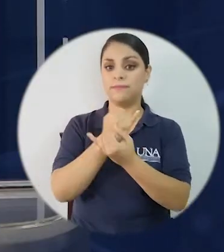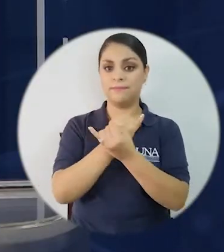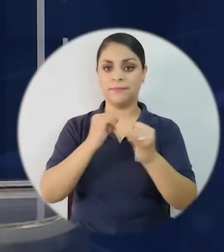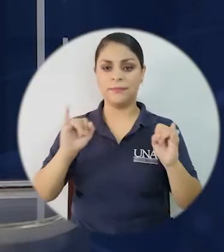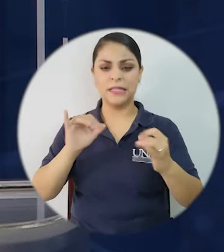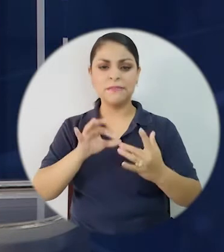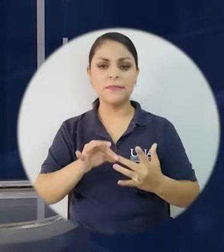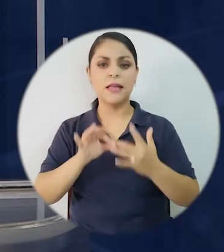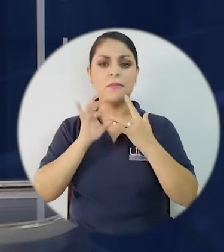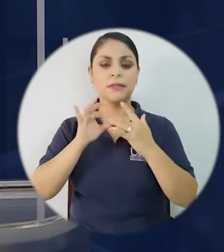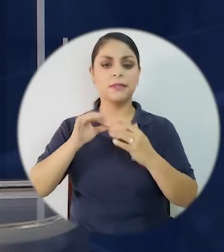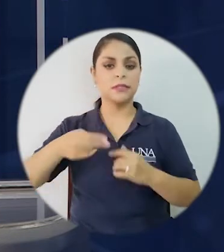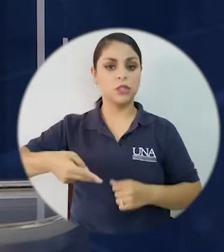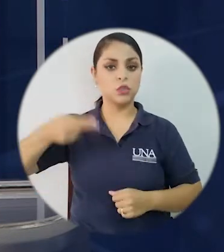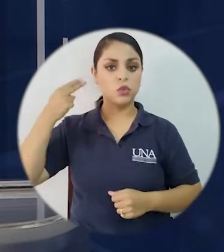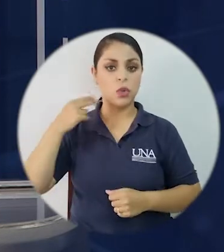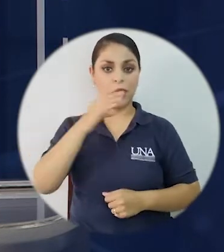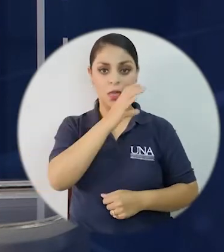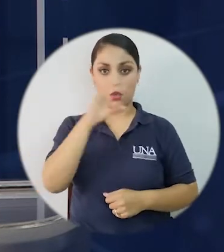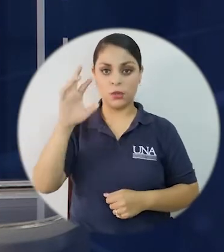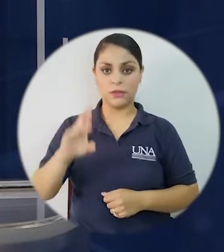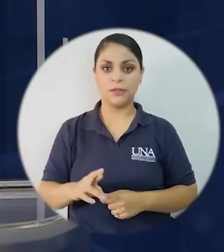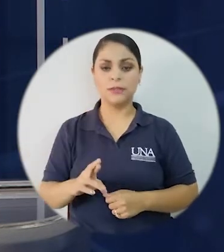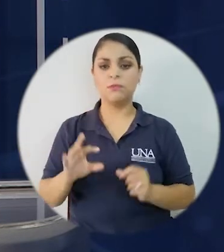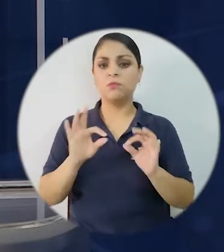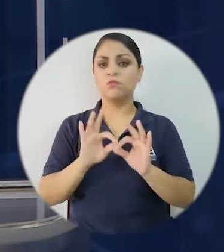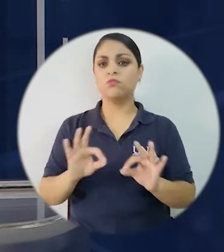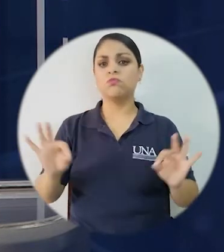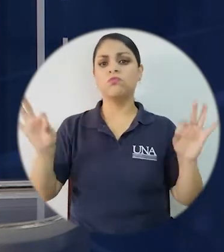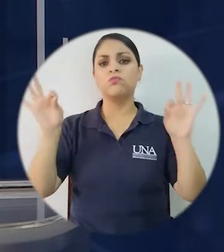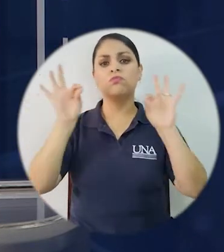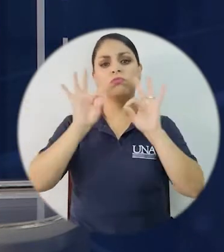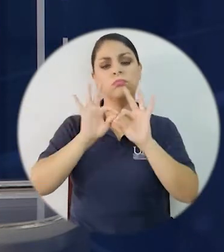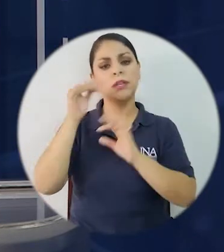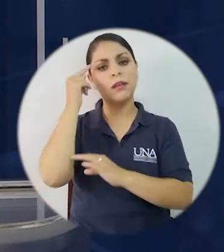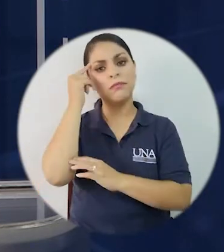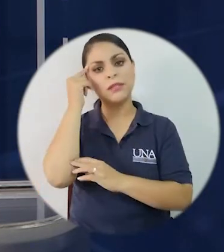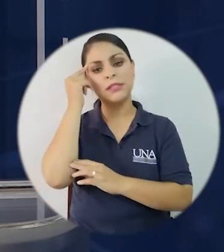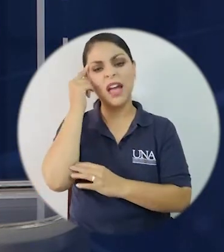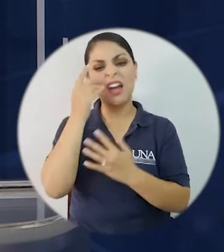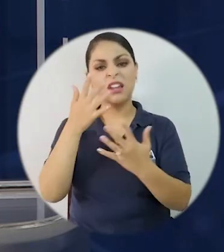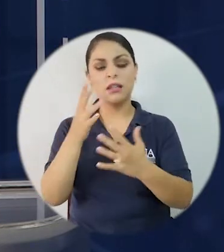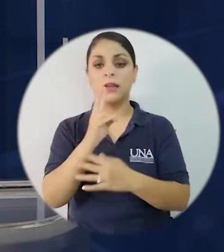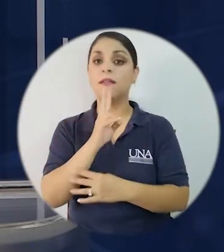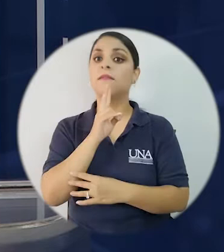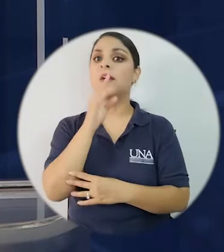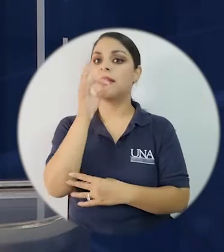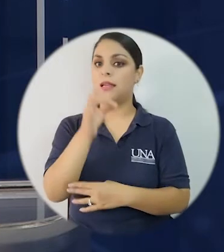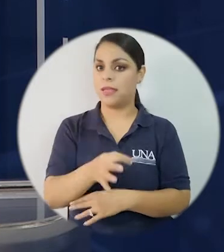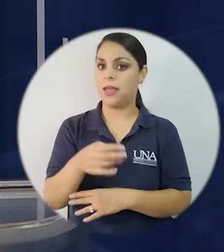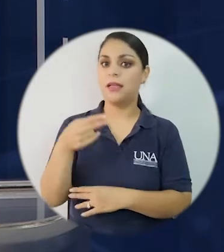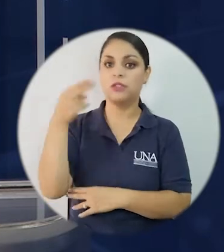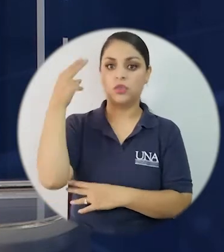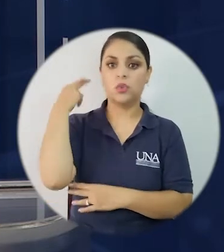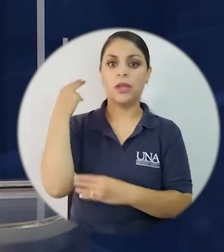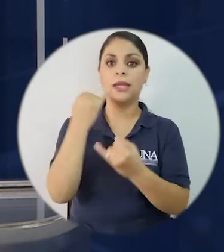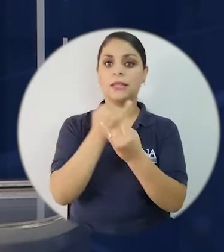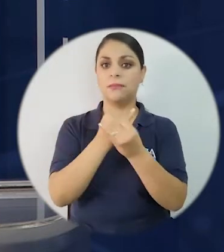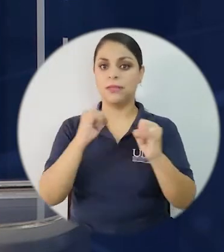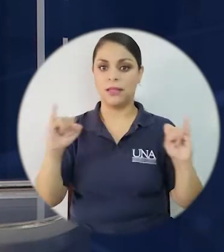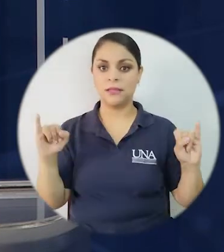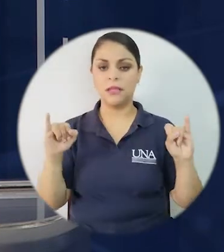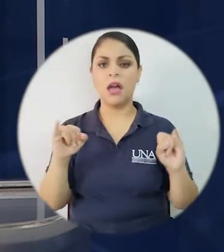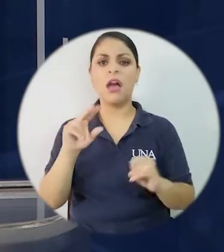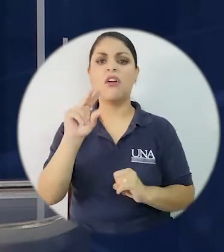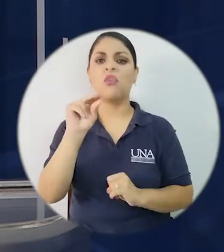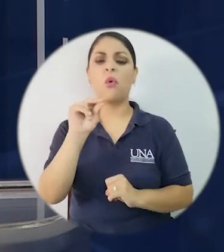particularmente en lo que tiene que ver con la historia de Costa Rica, es muy importante sentarse a reflexionar sobre la verdadera historia de la independencia, no como